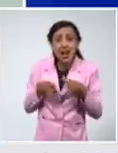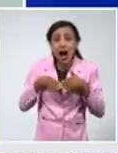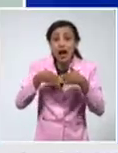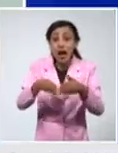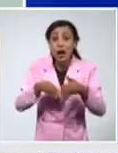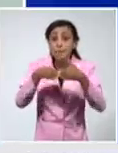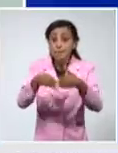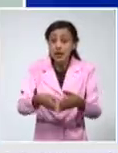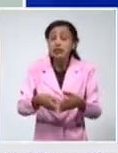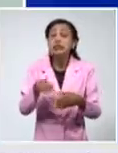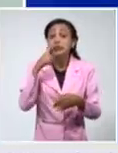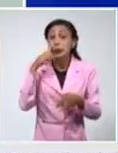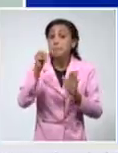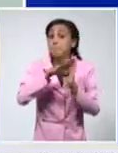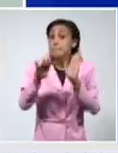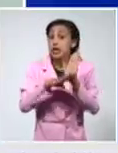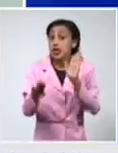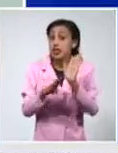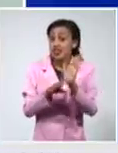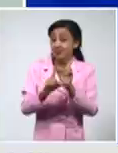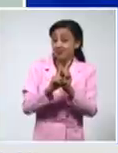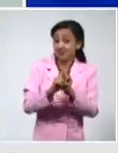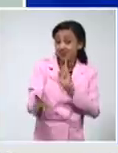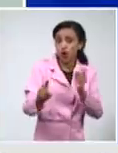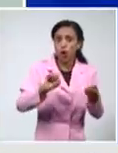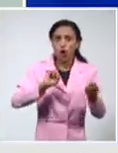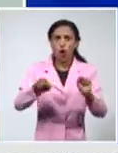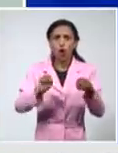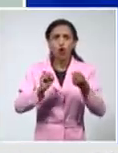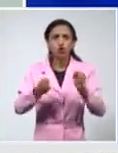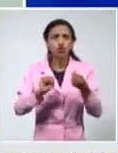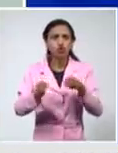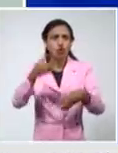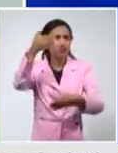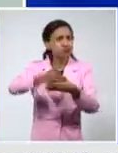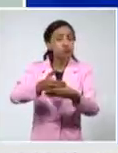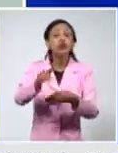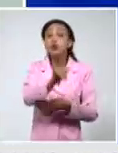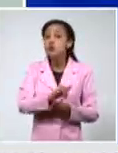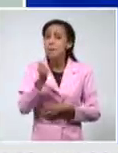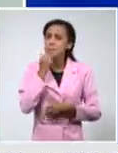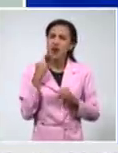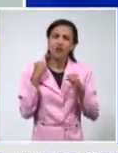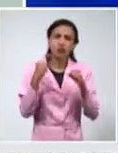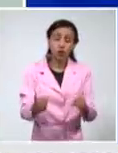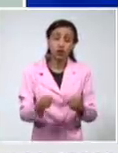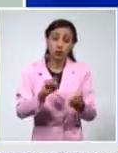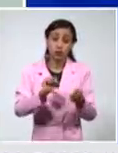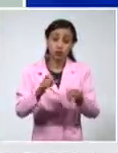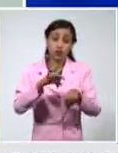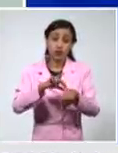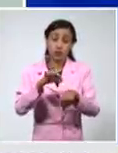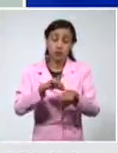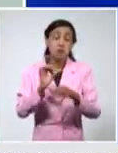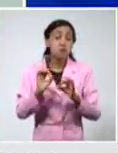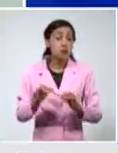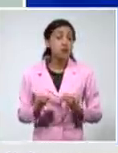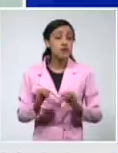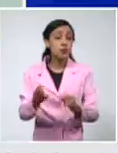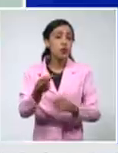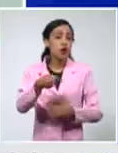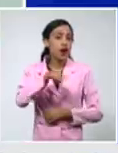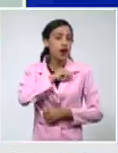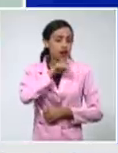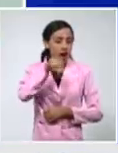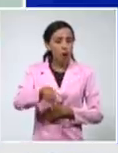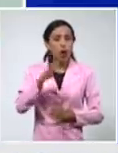las medidas de control, las medidas de limitación, que como se informó ayer, pasó a la etapa